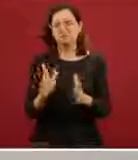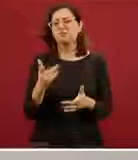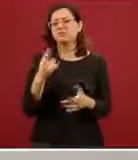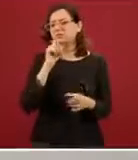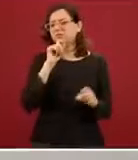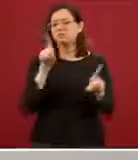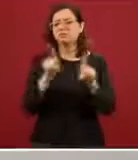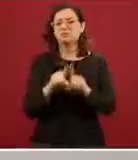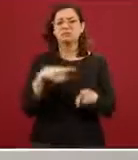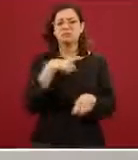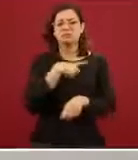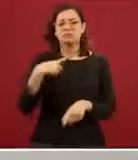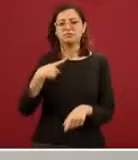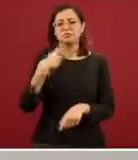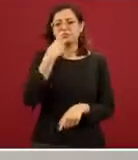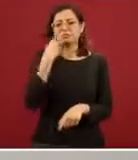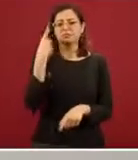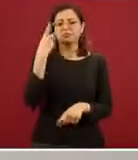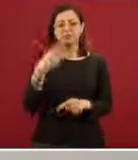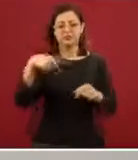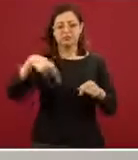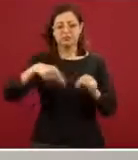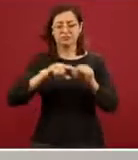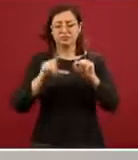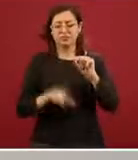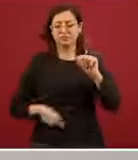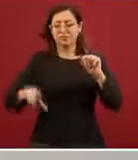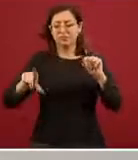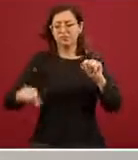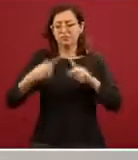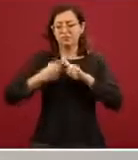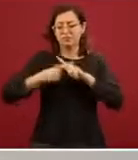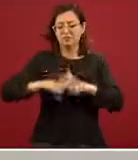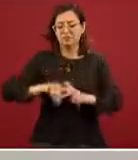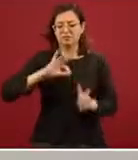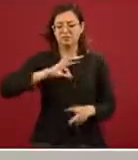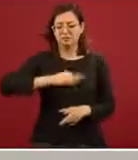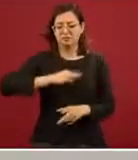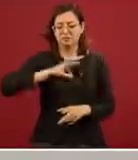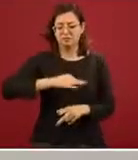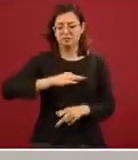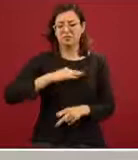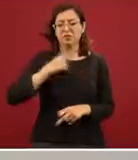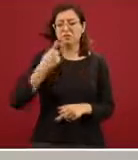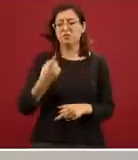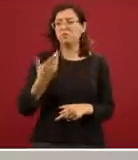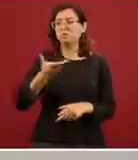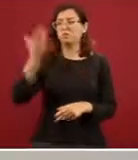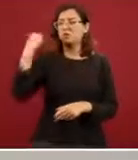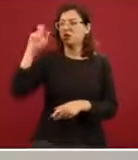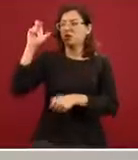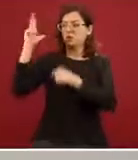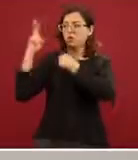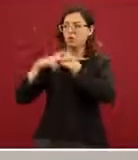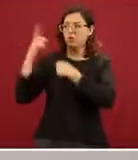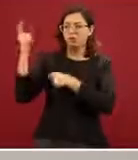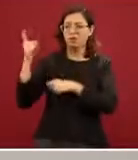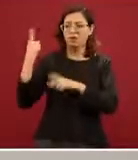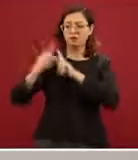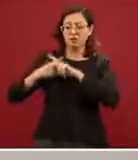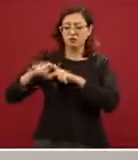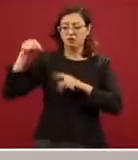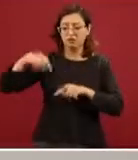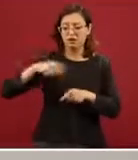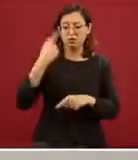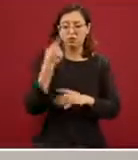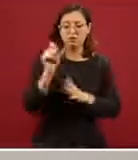epidemia aproximadamente un mes después que los países europeos y también que Estados Unidos. Nuestro primer caso detectado fue